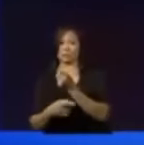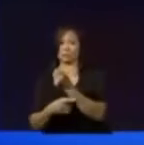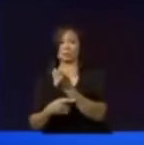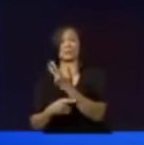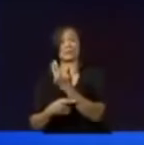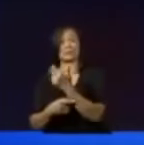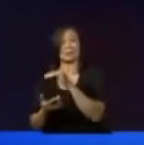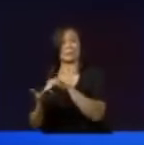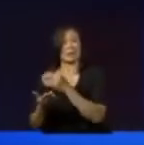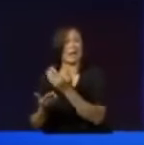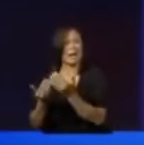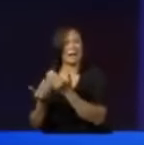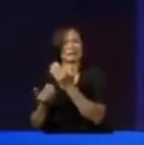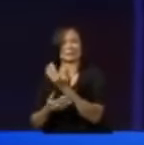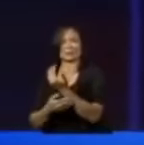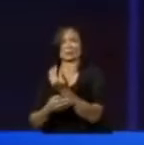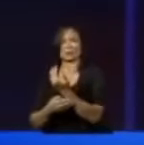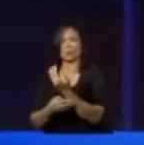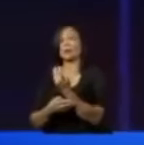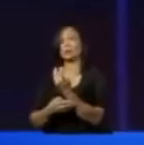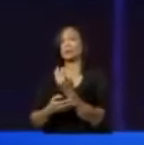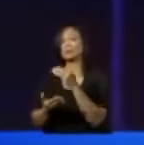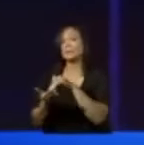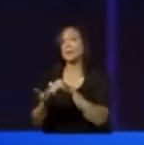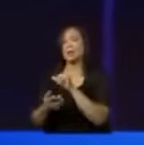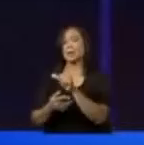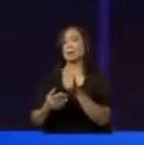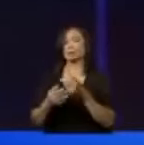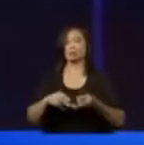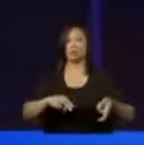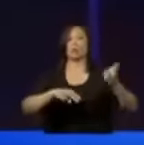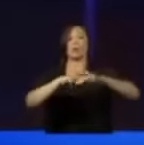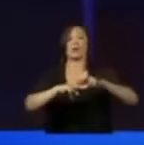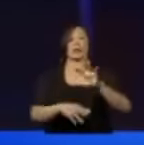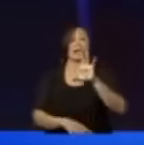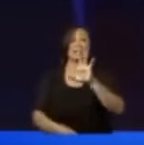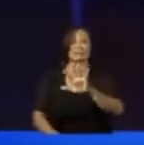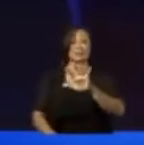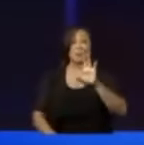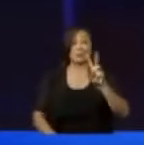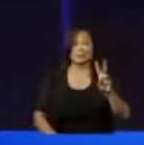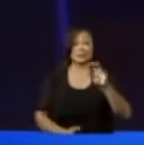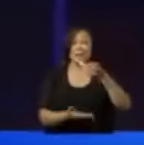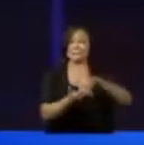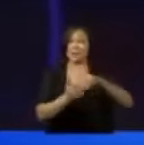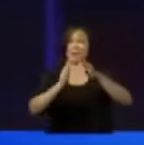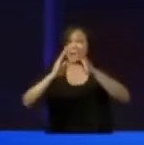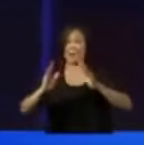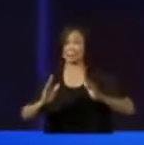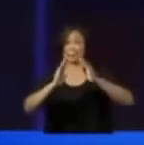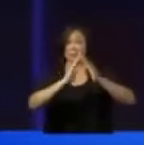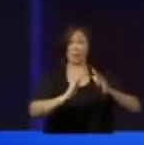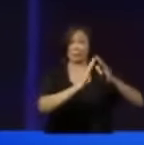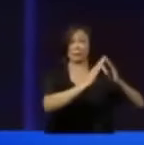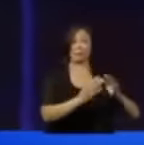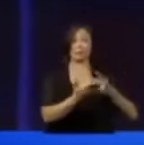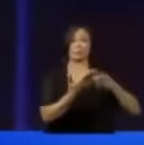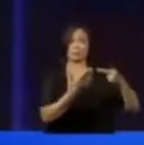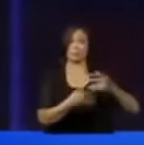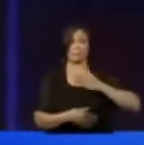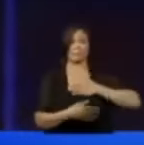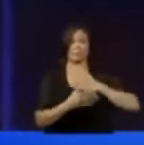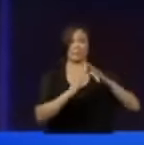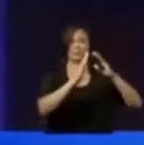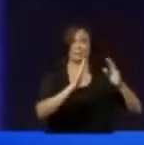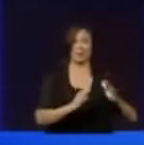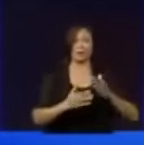hicieron 13.000, casi 14.000 viviendas. Nosotros hemos llevado a 56.000 viviendas entre los programas Mi